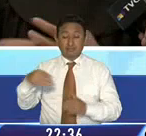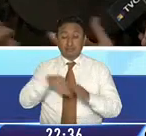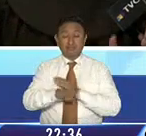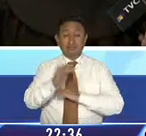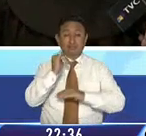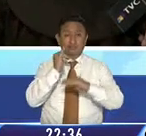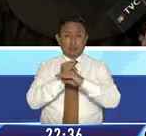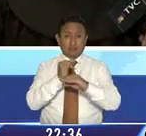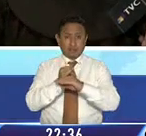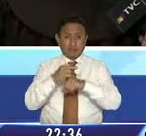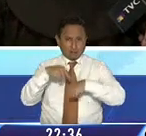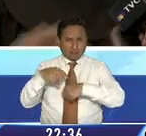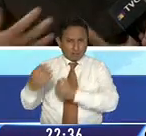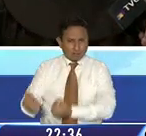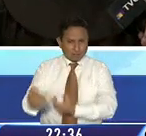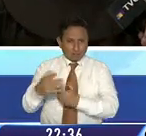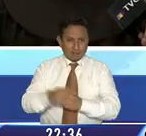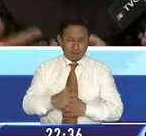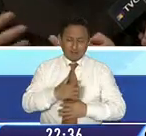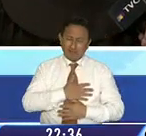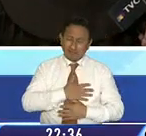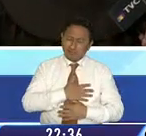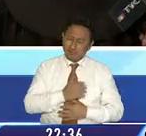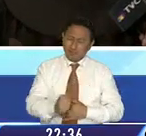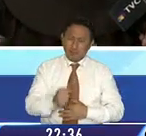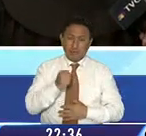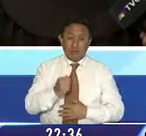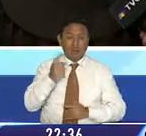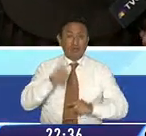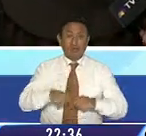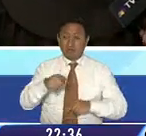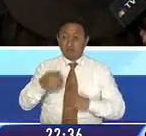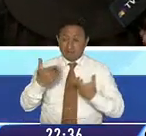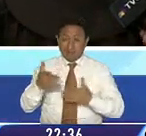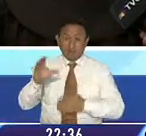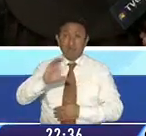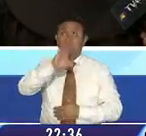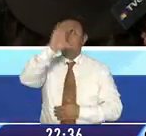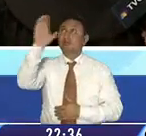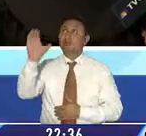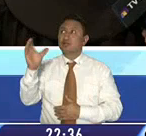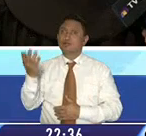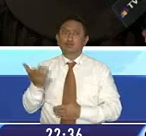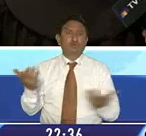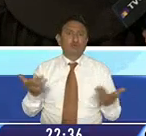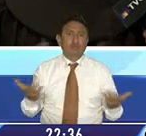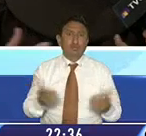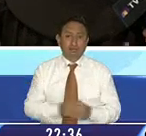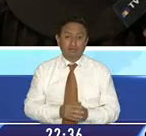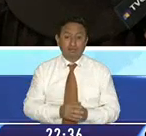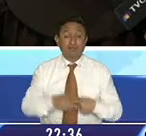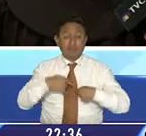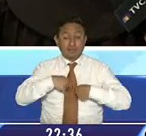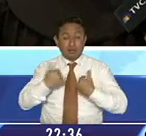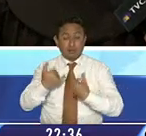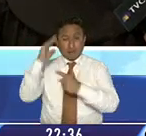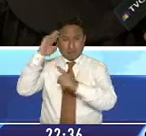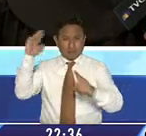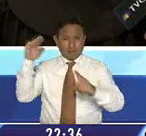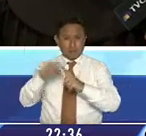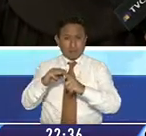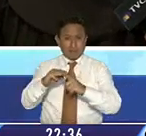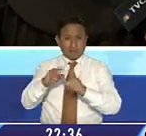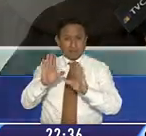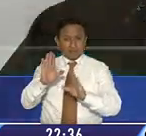templos, nos han comentado, qué duro que fue, no me despedí, está en el cielo, ¿dónde se encuentra? Pues queremos dar un mensaje de esperanza, de